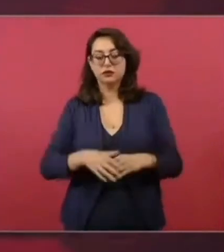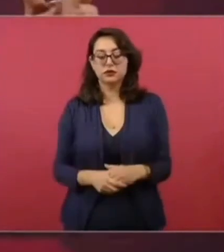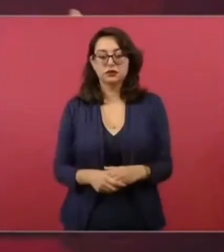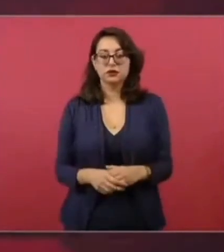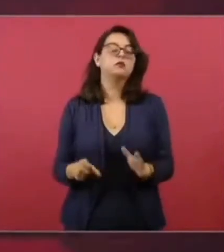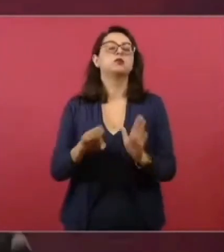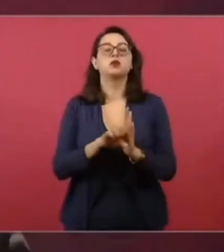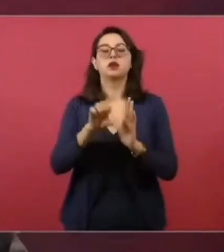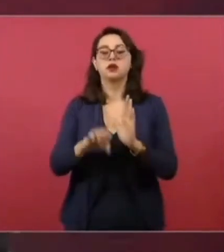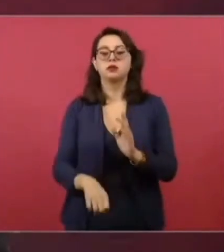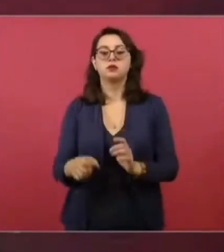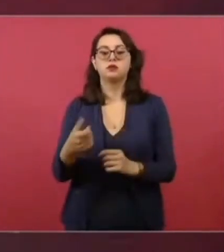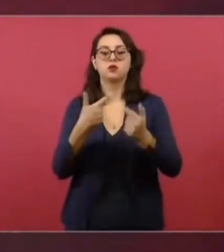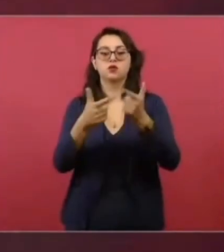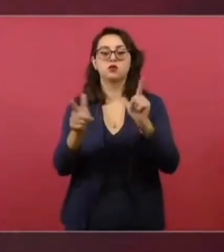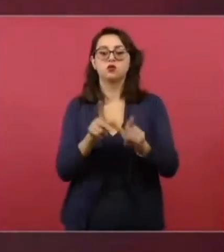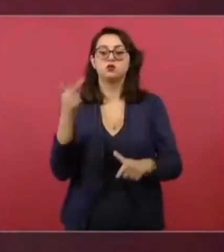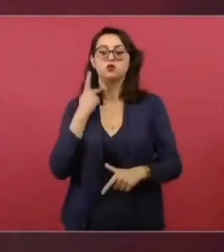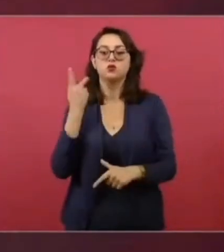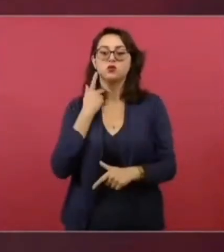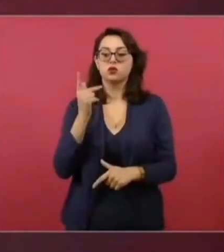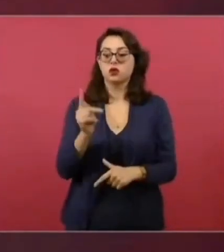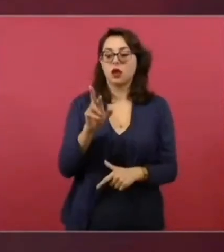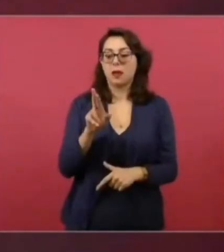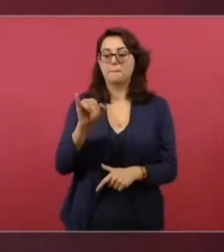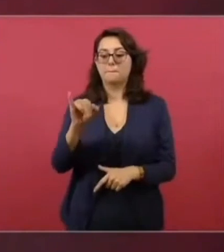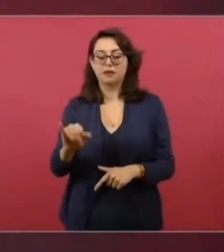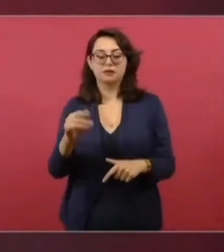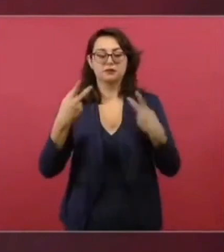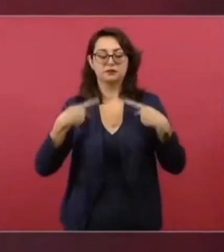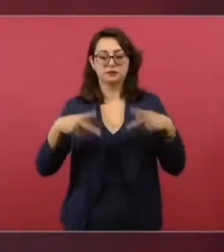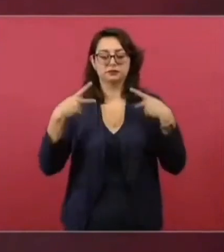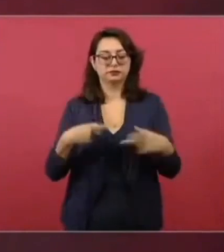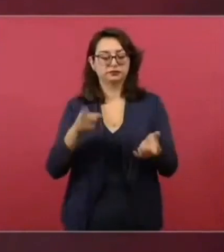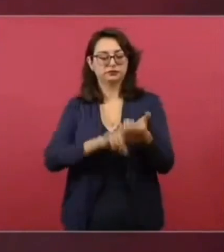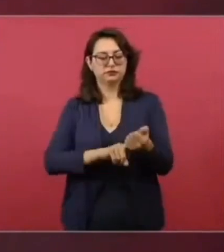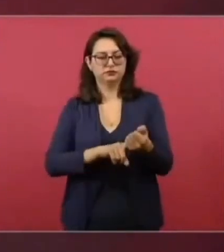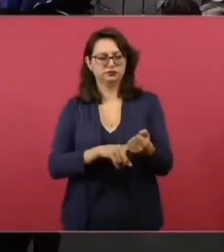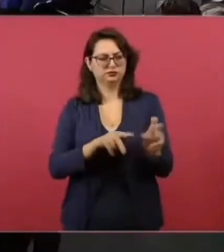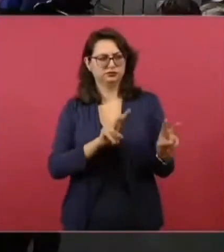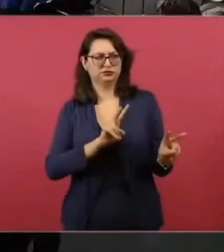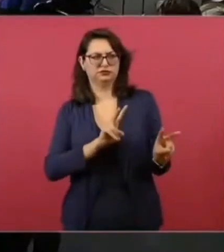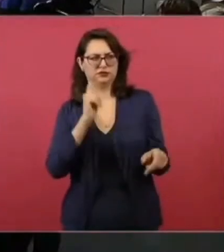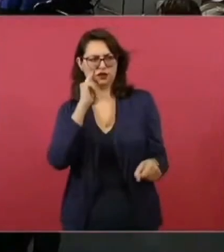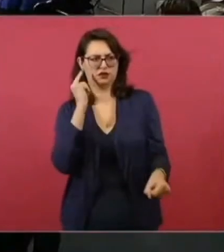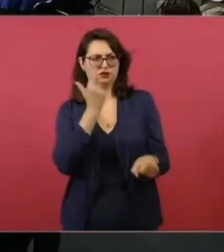Están renunciando no solo militantes, dirigentes,